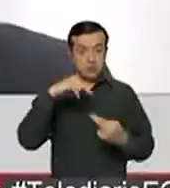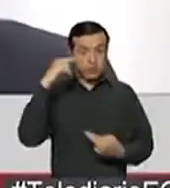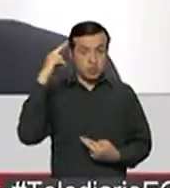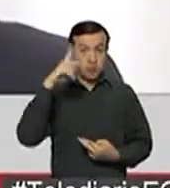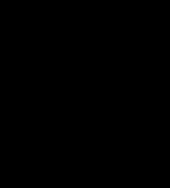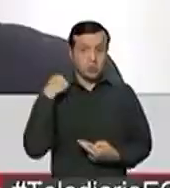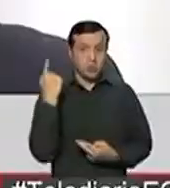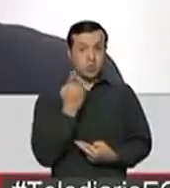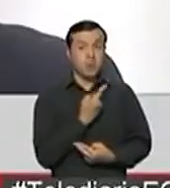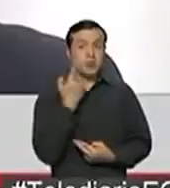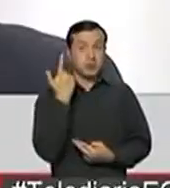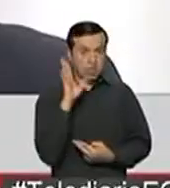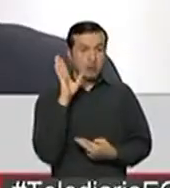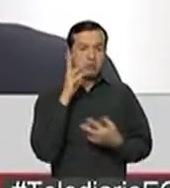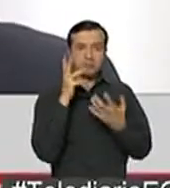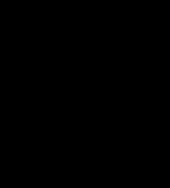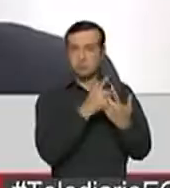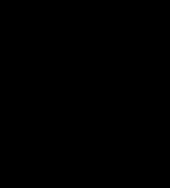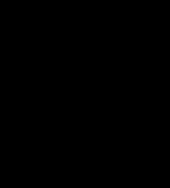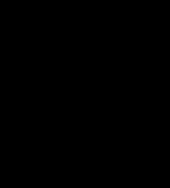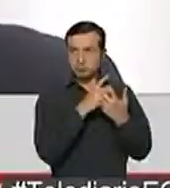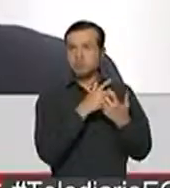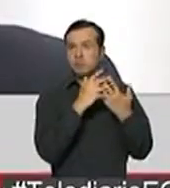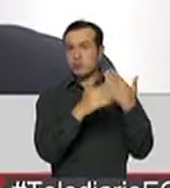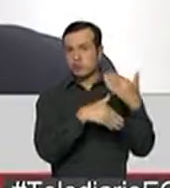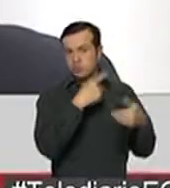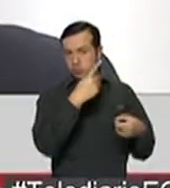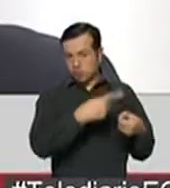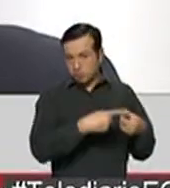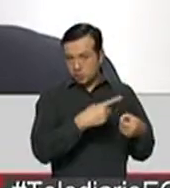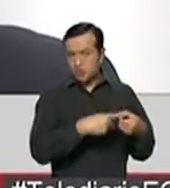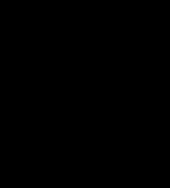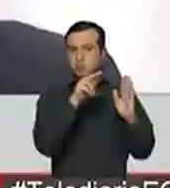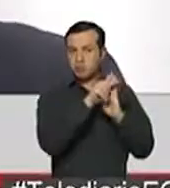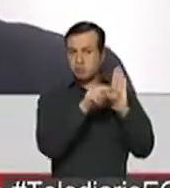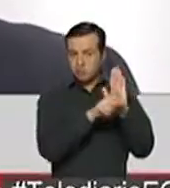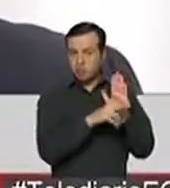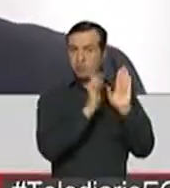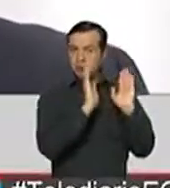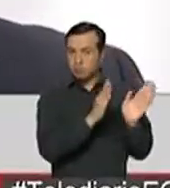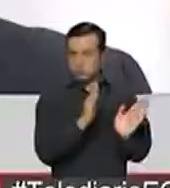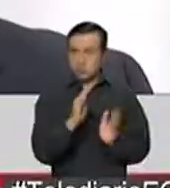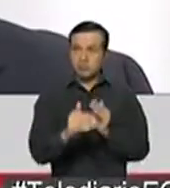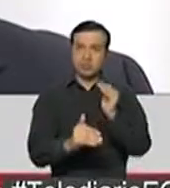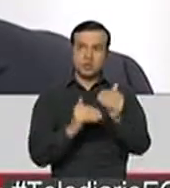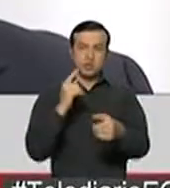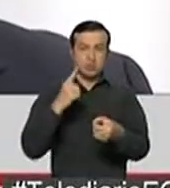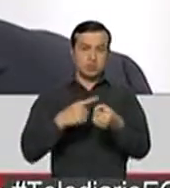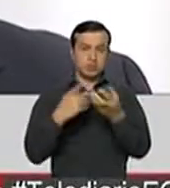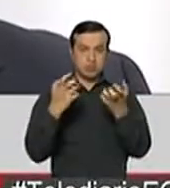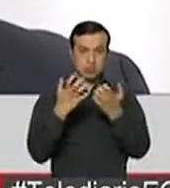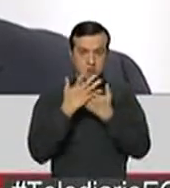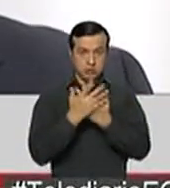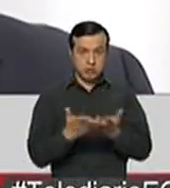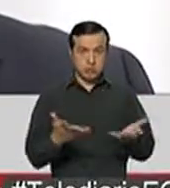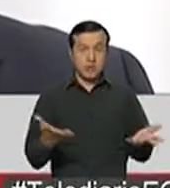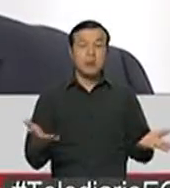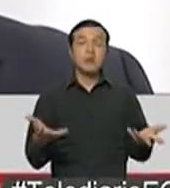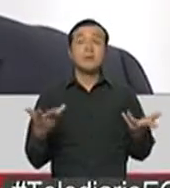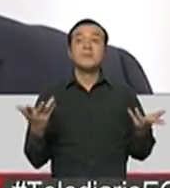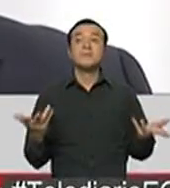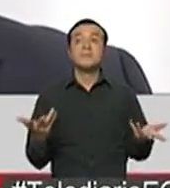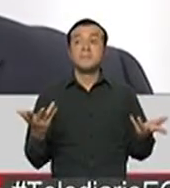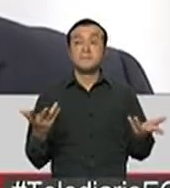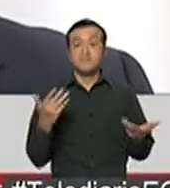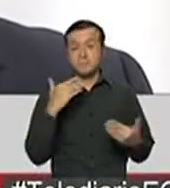nosotros hemos articulado el proceso de Quito, decimos las directrices del proceso de Quito, que pretende realmente